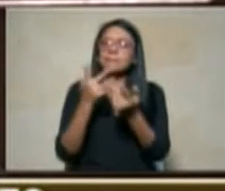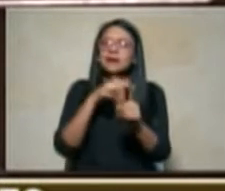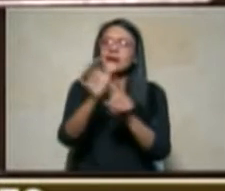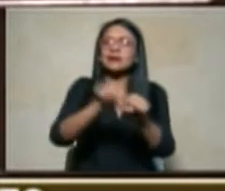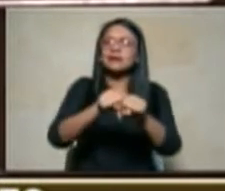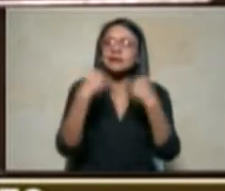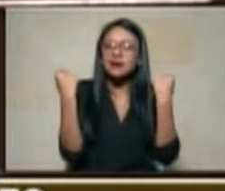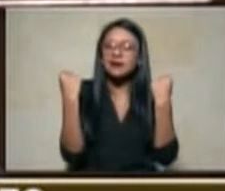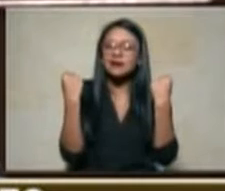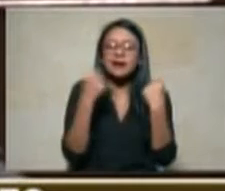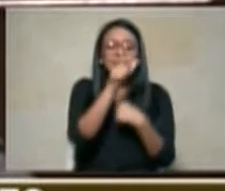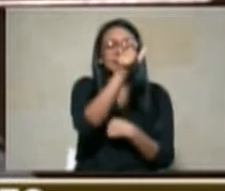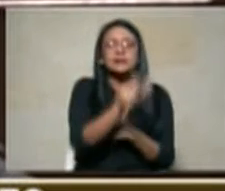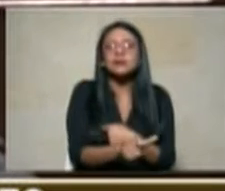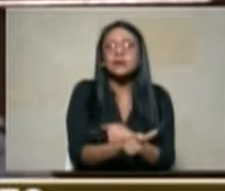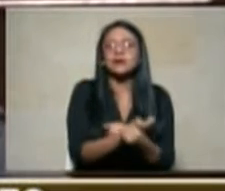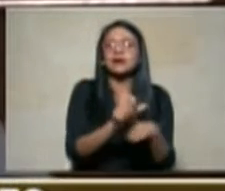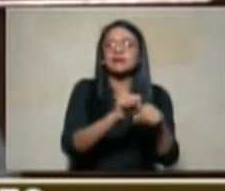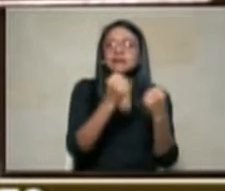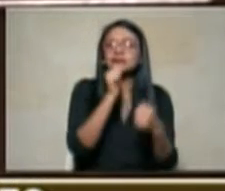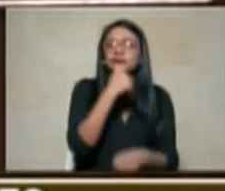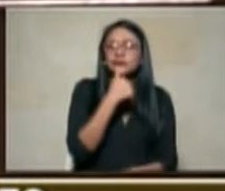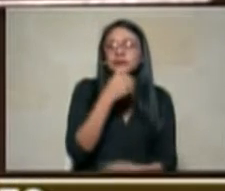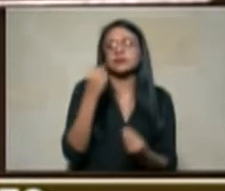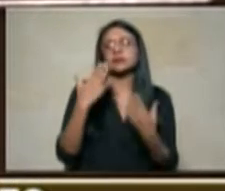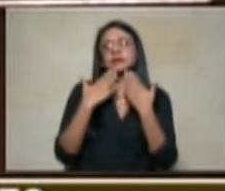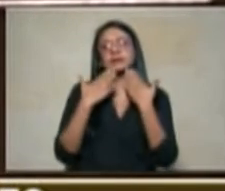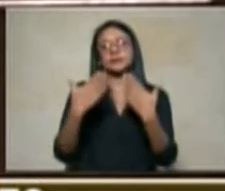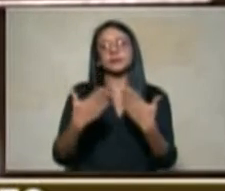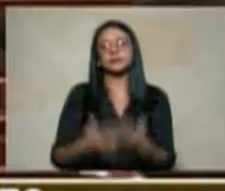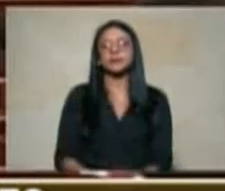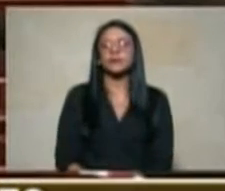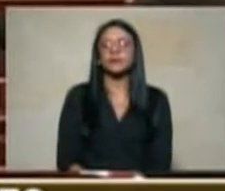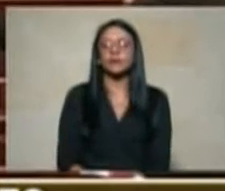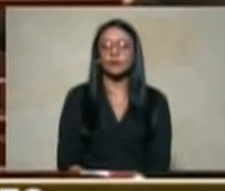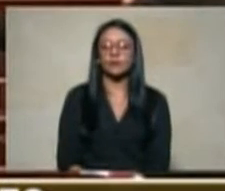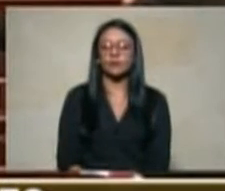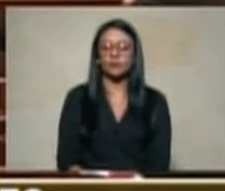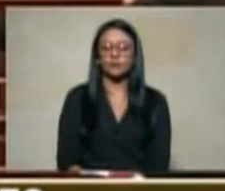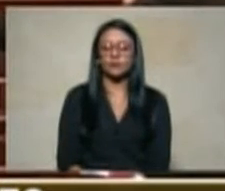daño al más vulnerable. Muchas gracias.